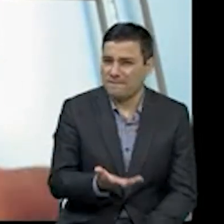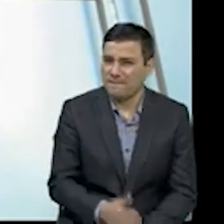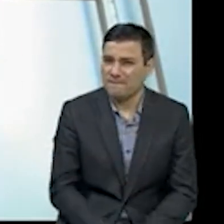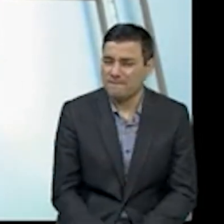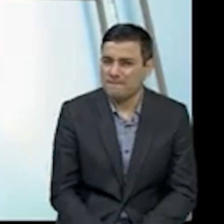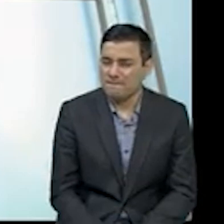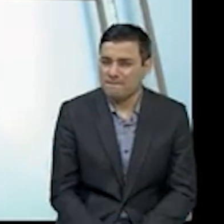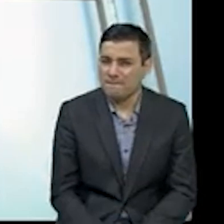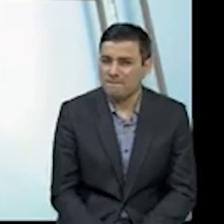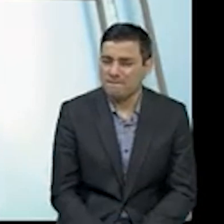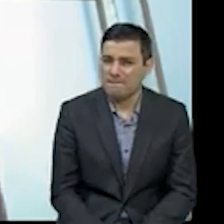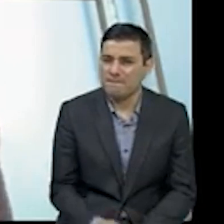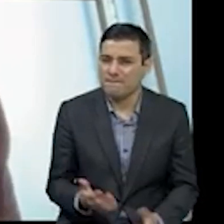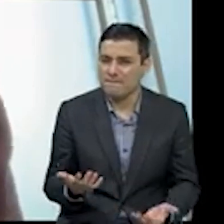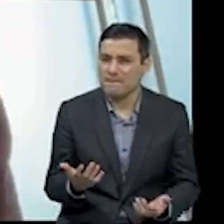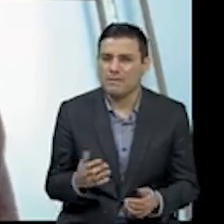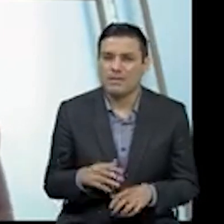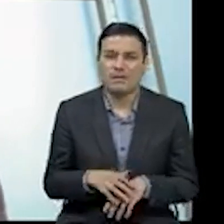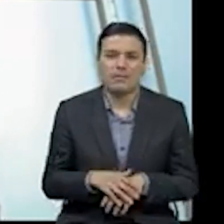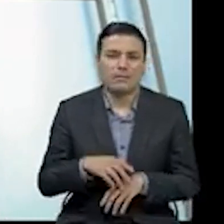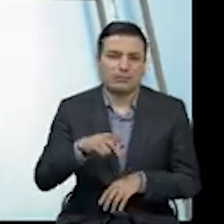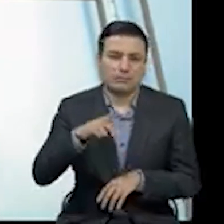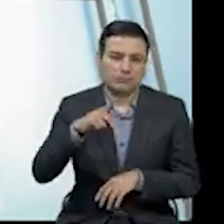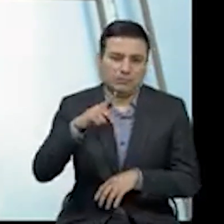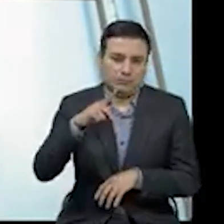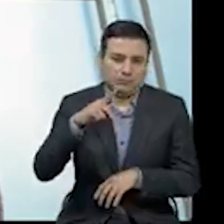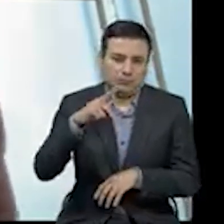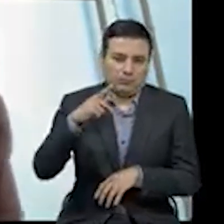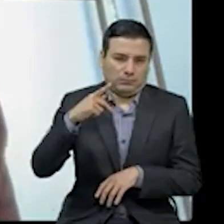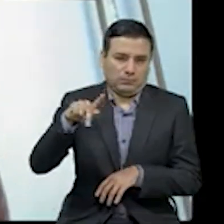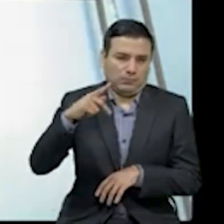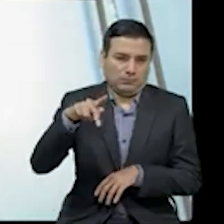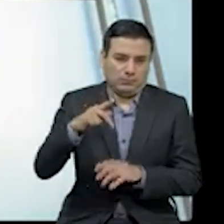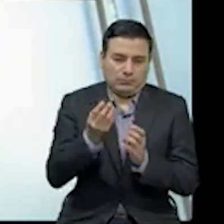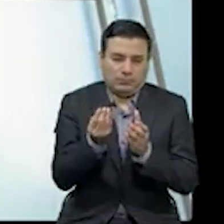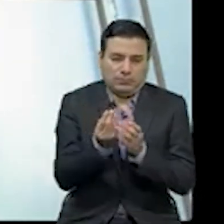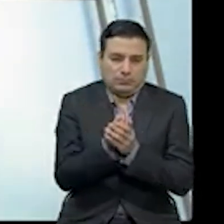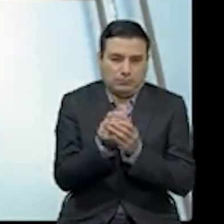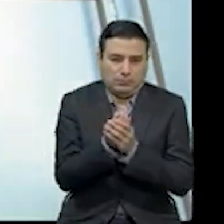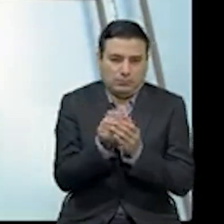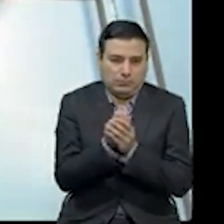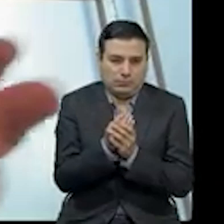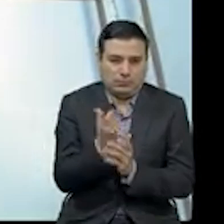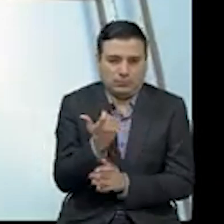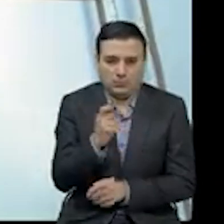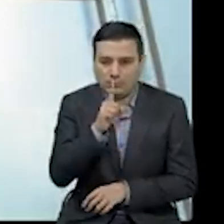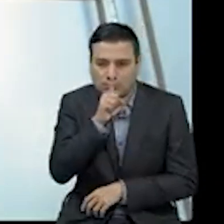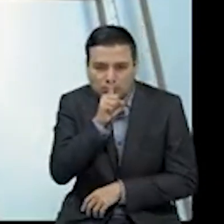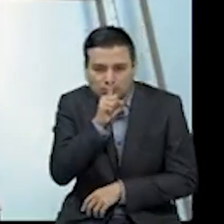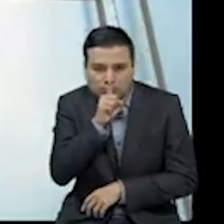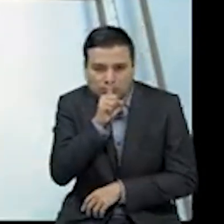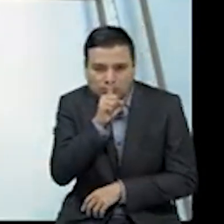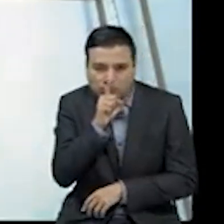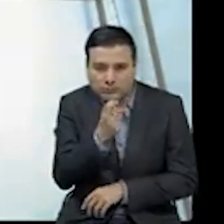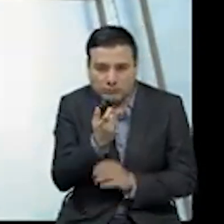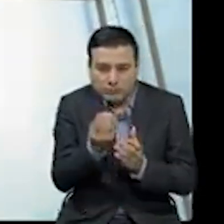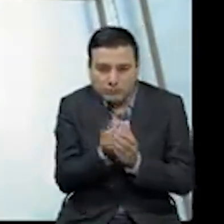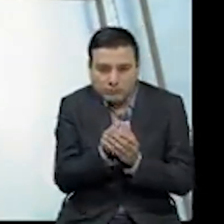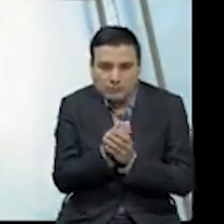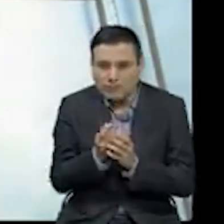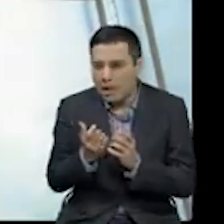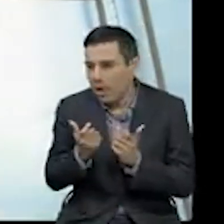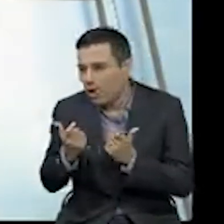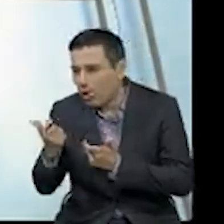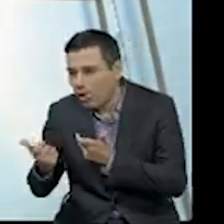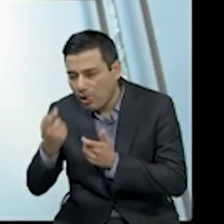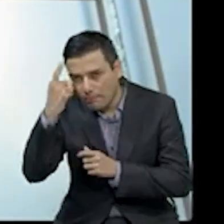que de manera discrecional, por decirlo suave, de dinero del pueblo, utilizaron para otras cosas y no para mejorar los